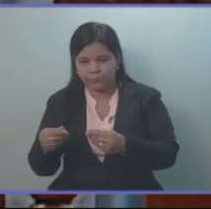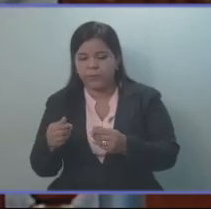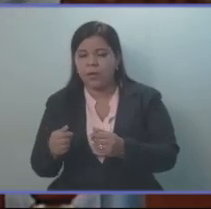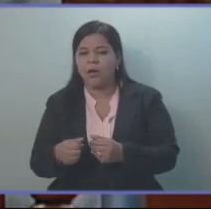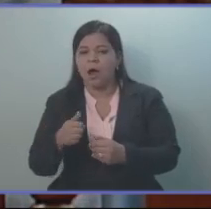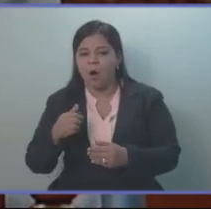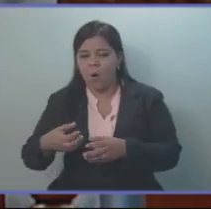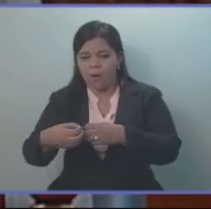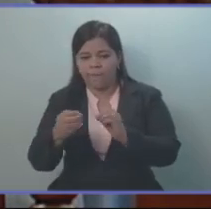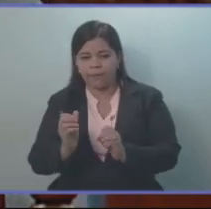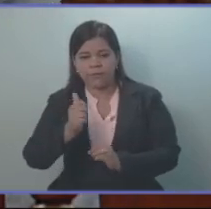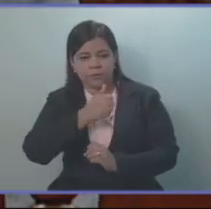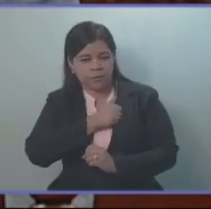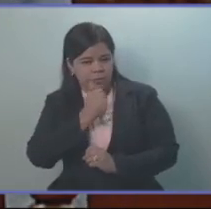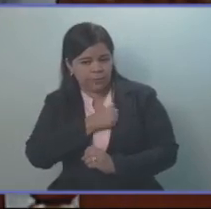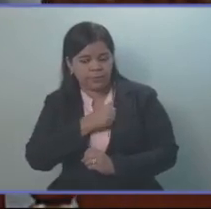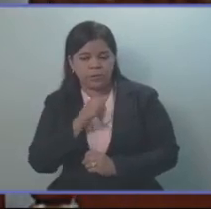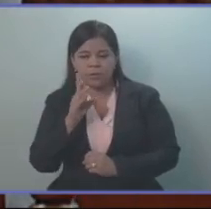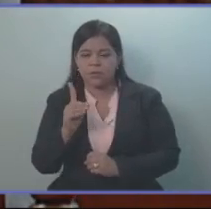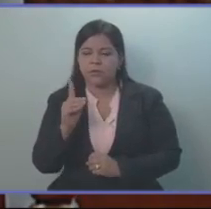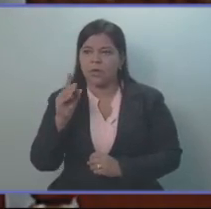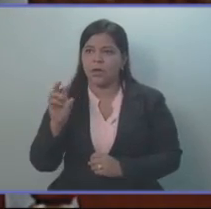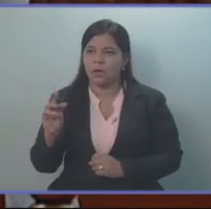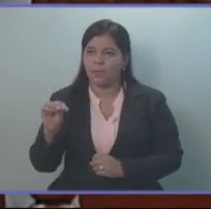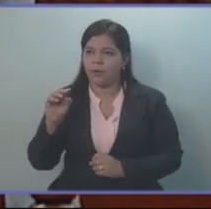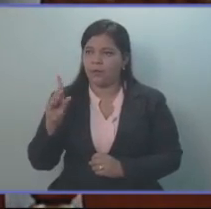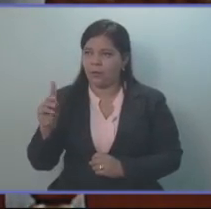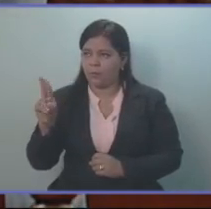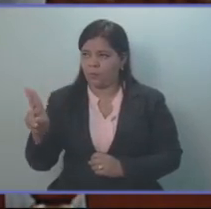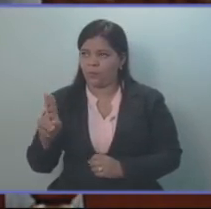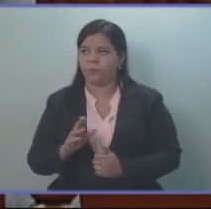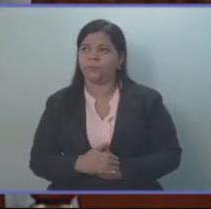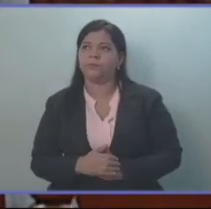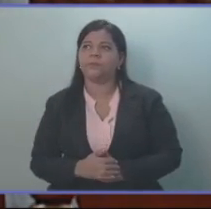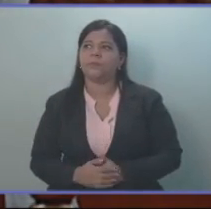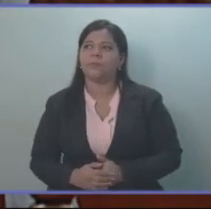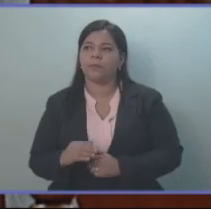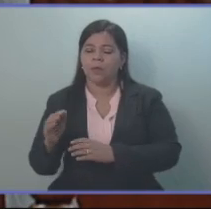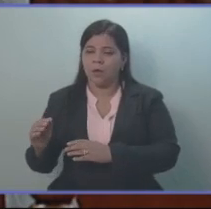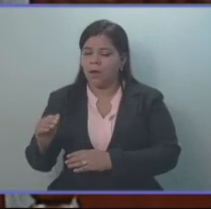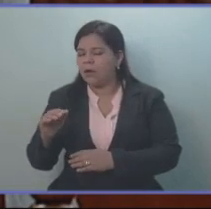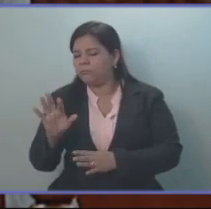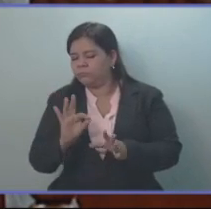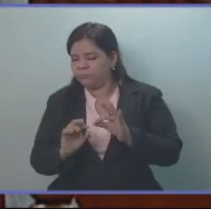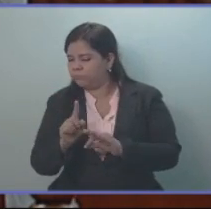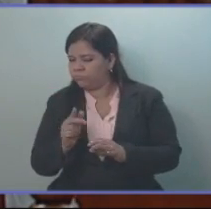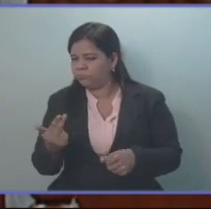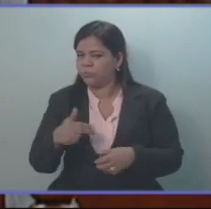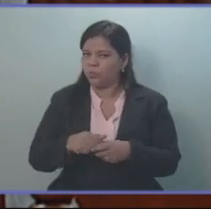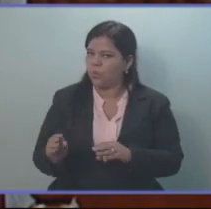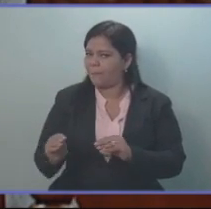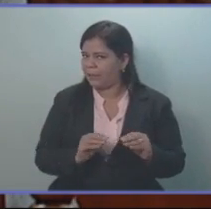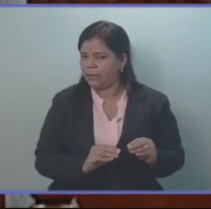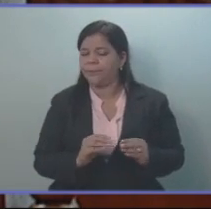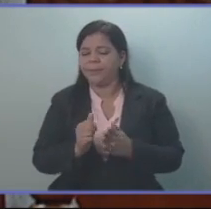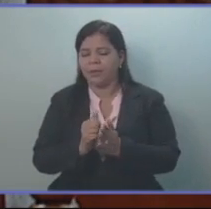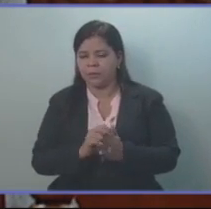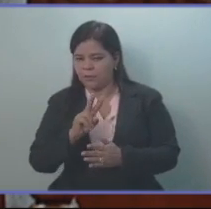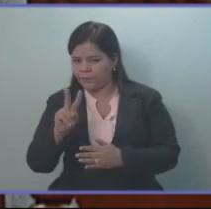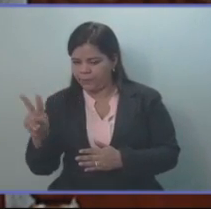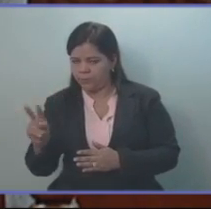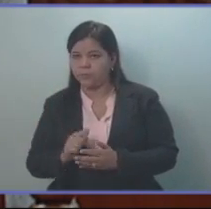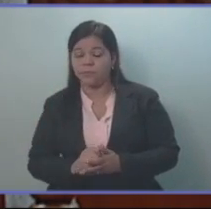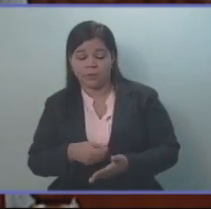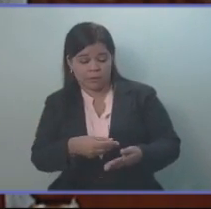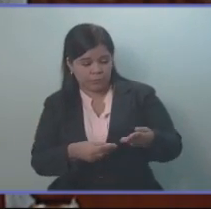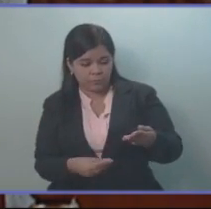oficina correspondiente del BMDU. Excepciones. Artículo 22. Si en la